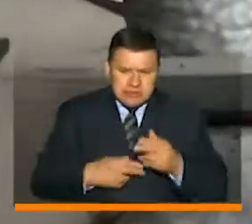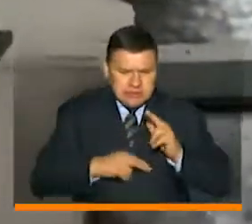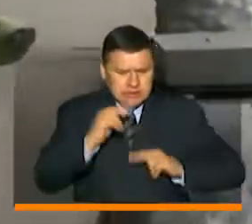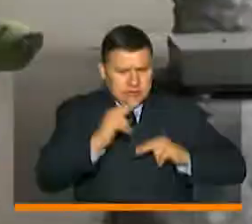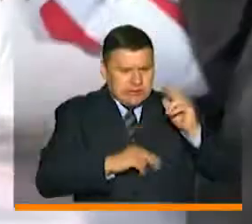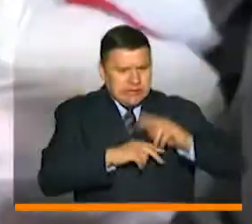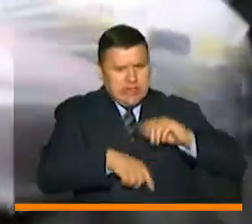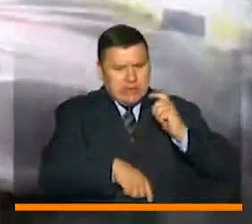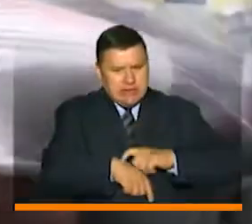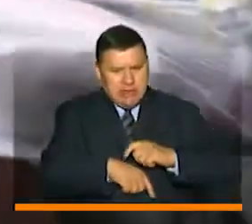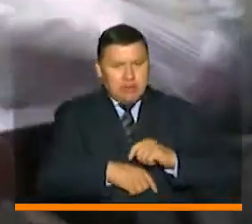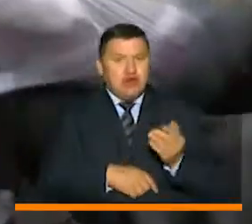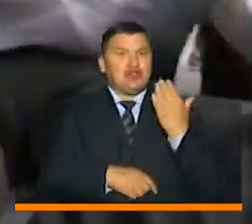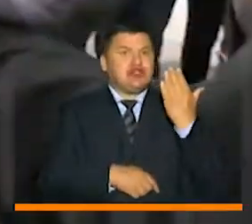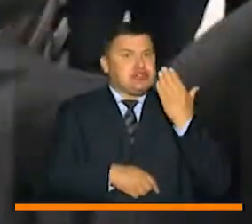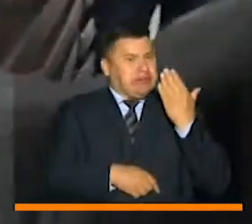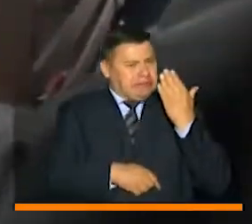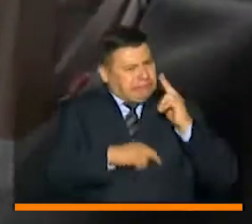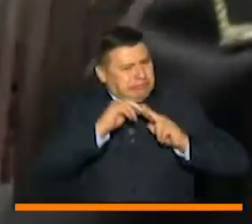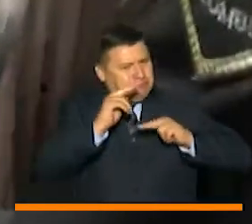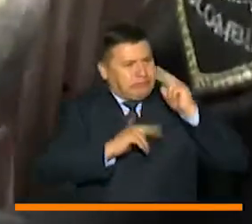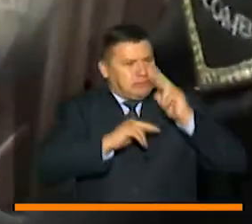tiempo, pero vale la pena.